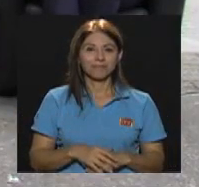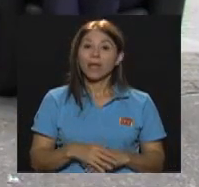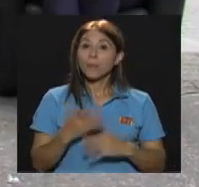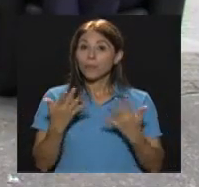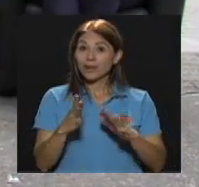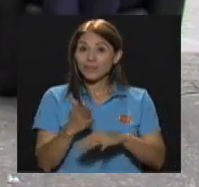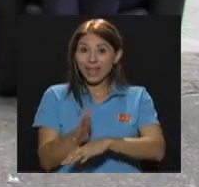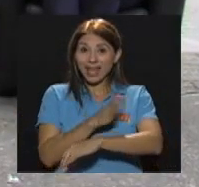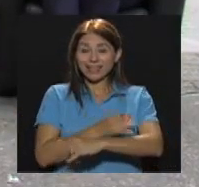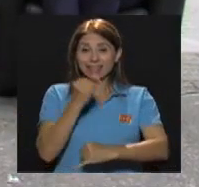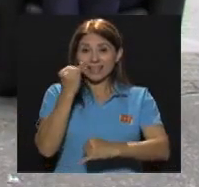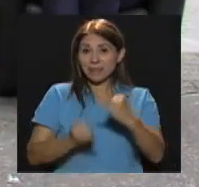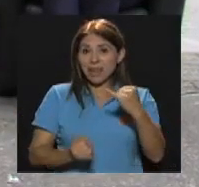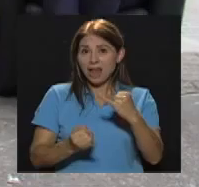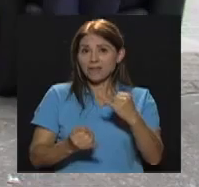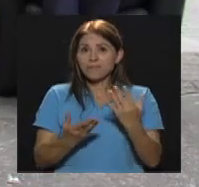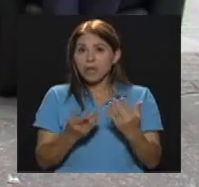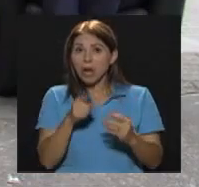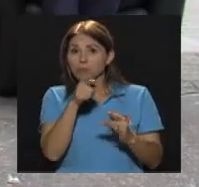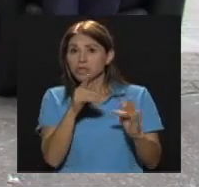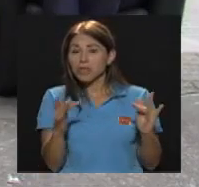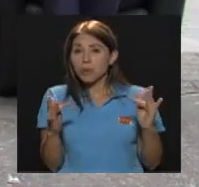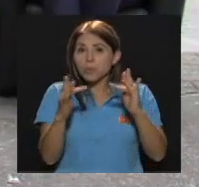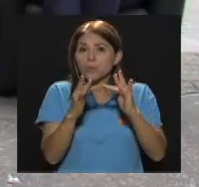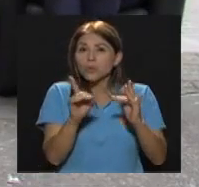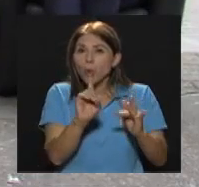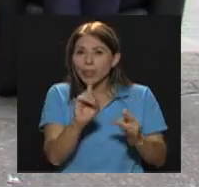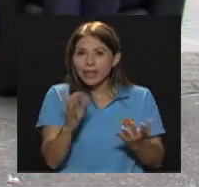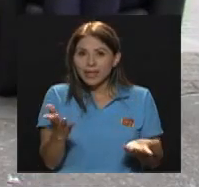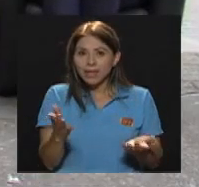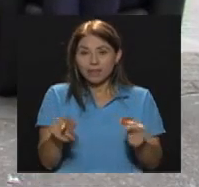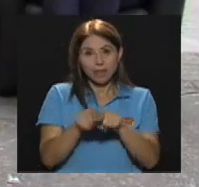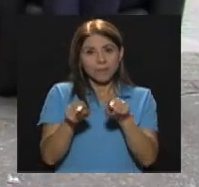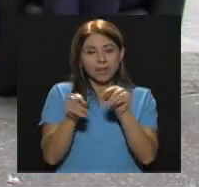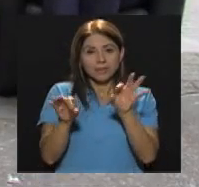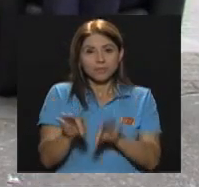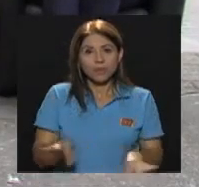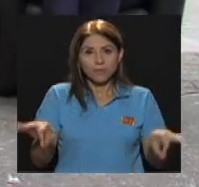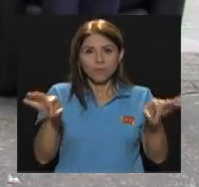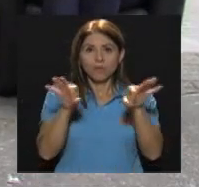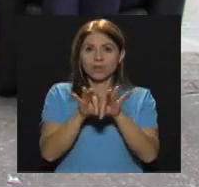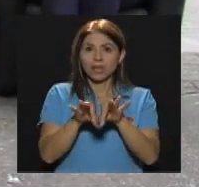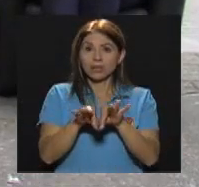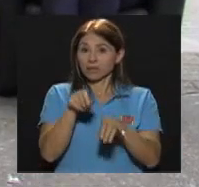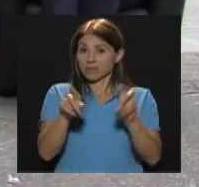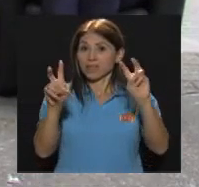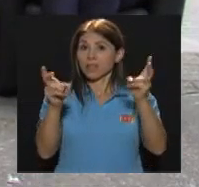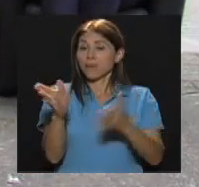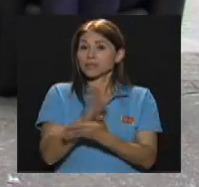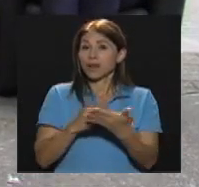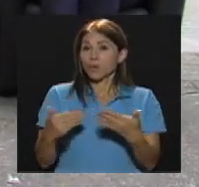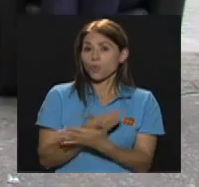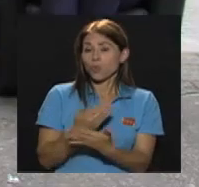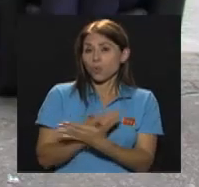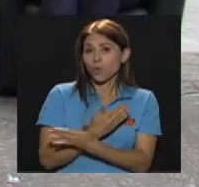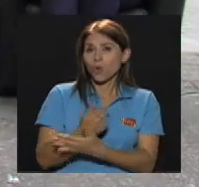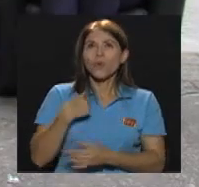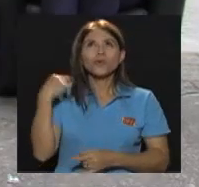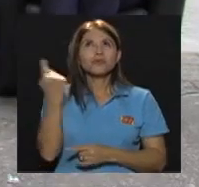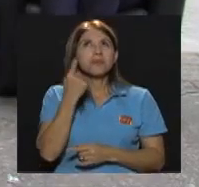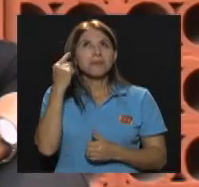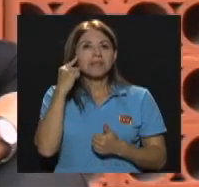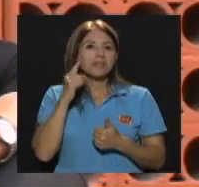parece oportuno, ¿verdad? ¿Dónde contactarla a usted, verdad? Porque también es primordial, esto es algo novedoso, ¿verdad? Uno siempre pensaría en